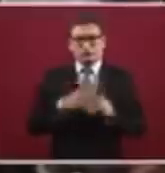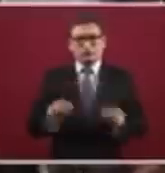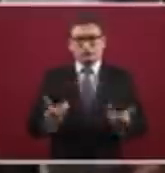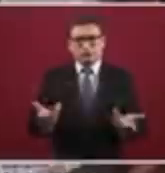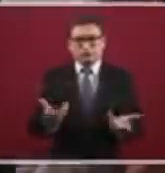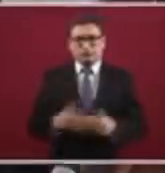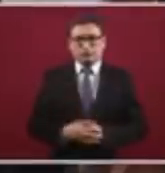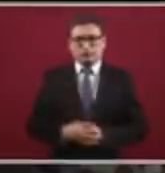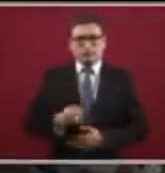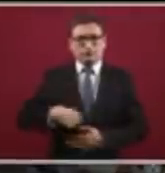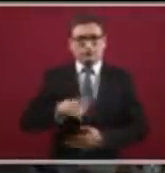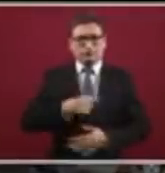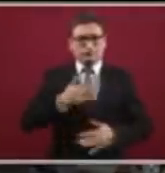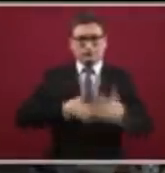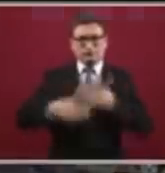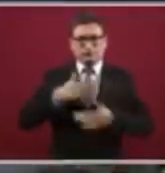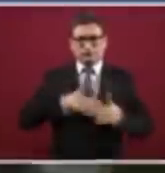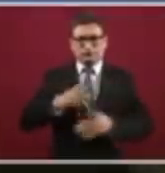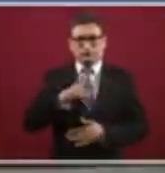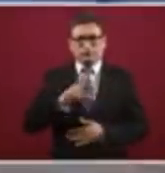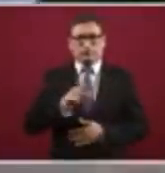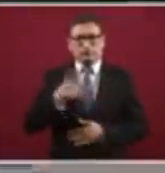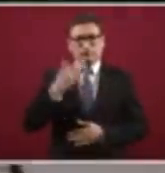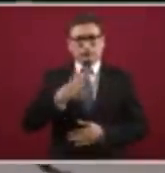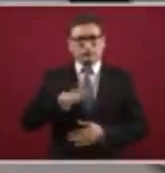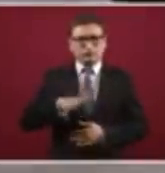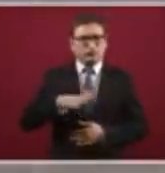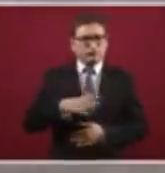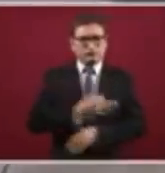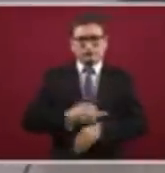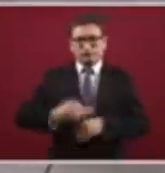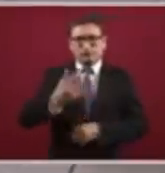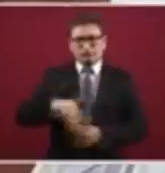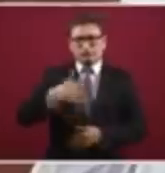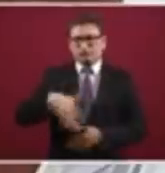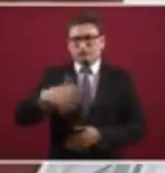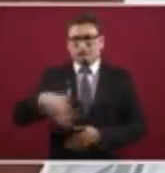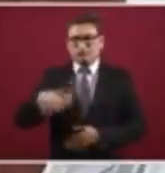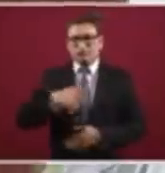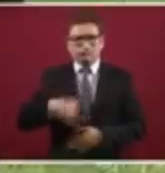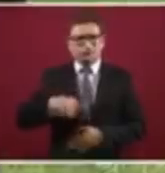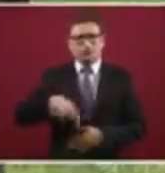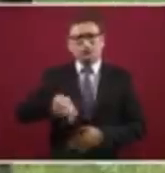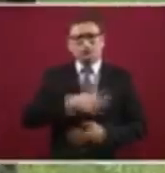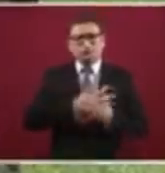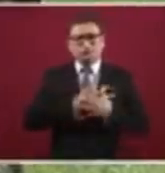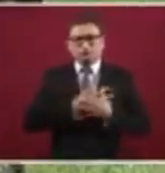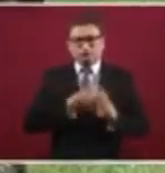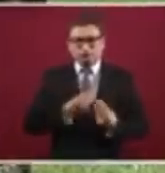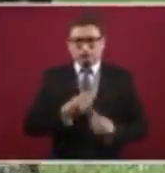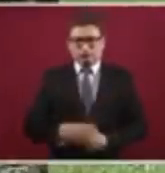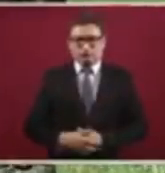podemos estar cansados se hace falta un miembro de la familia y es el que se le está buscando con todo el amor del mundo